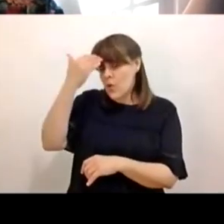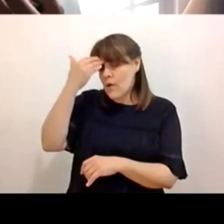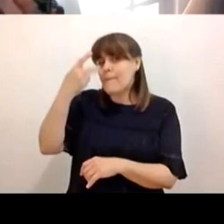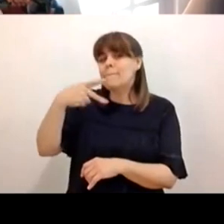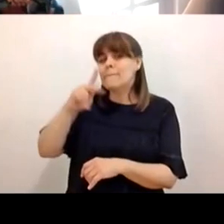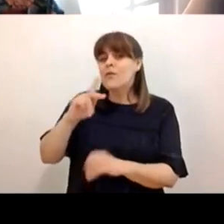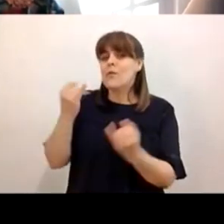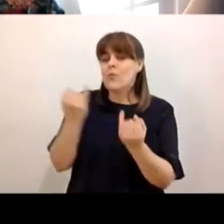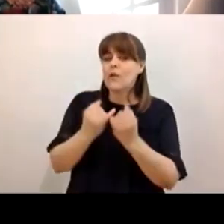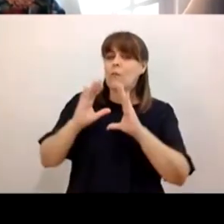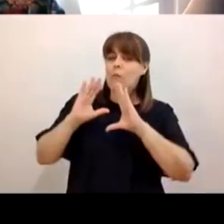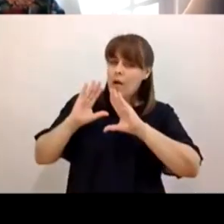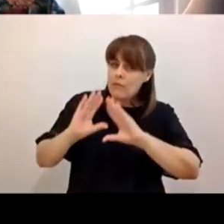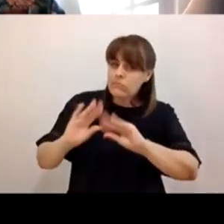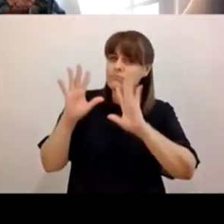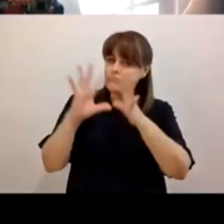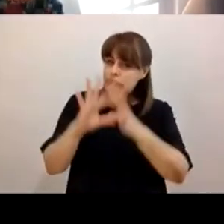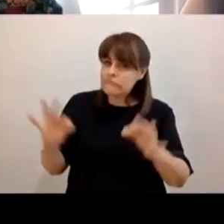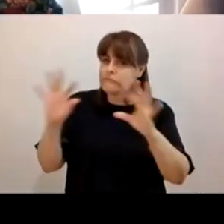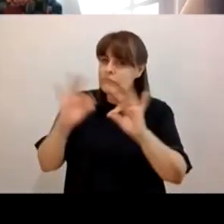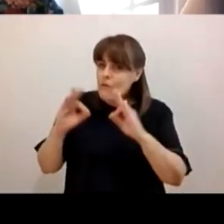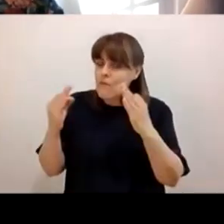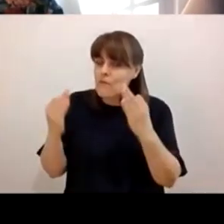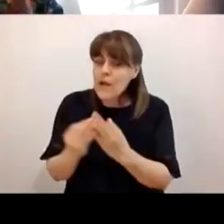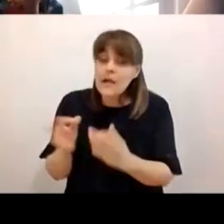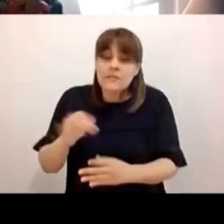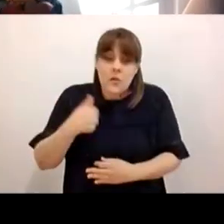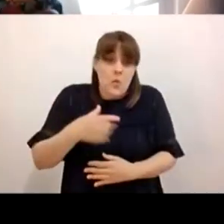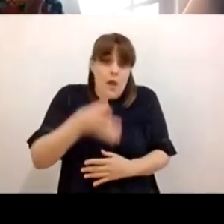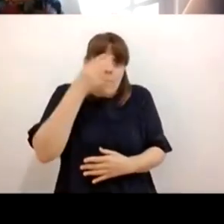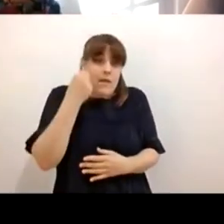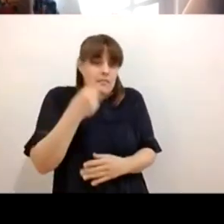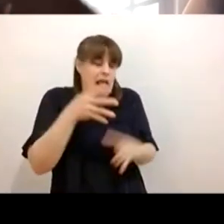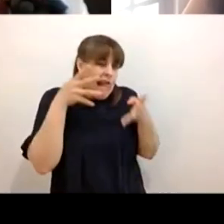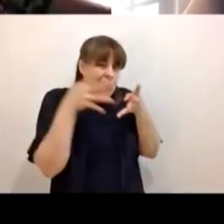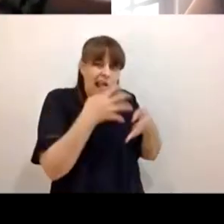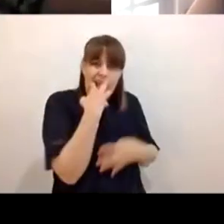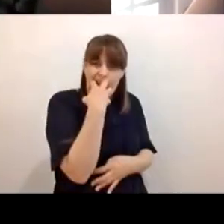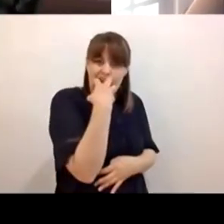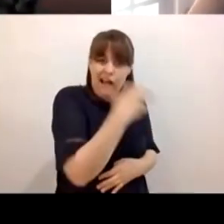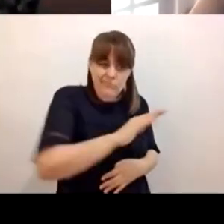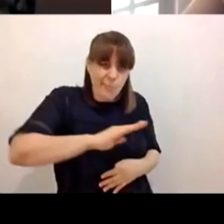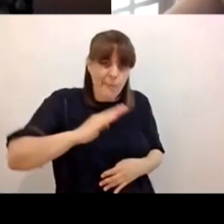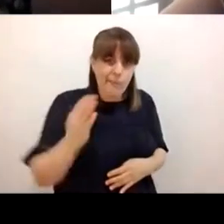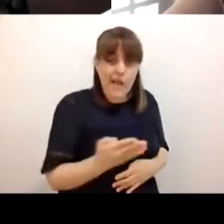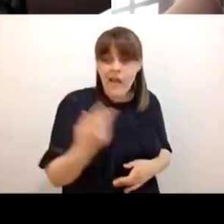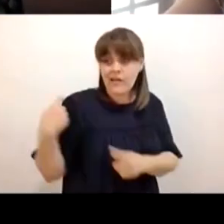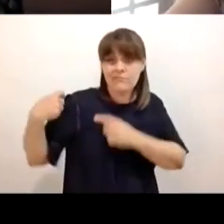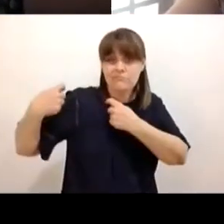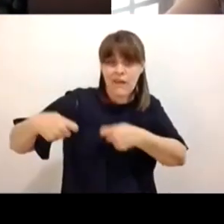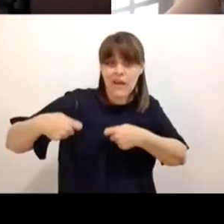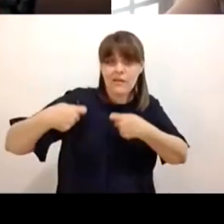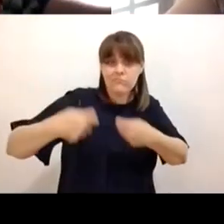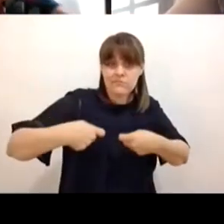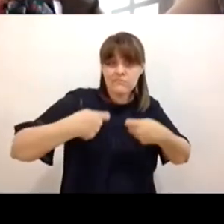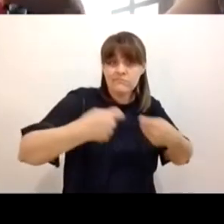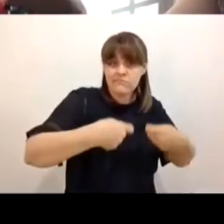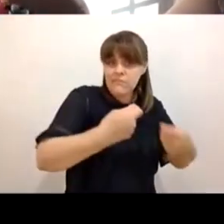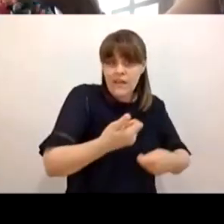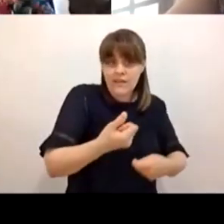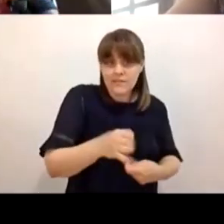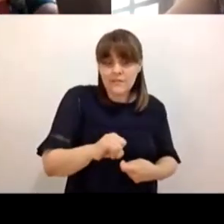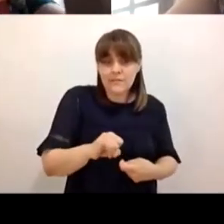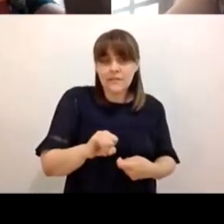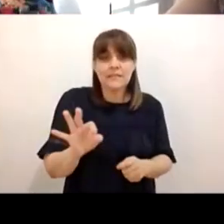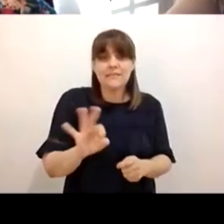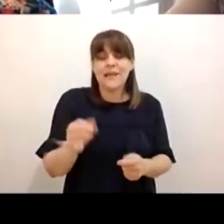la única forma en la que yo sé educar es el grito y la nalgada porque eso he vivido y eso vivieron mis primos y eso vivieron mis vecinos y a lo mejor